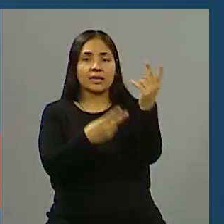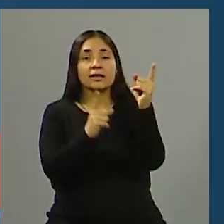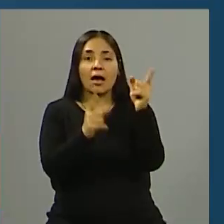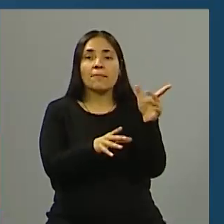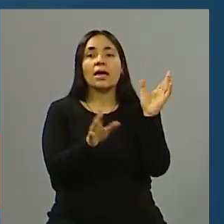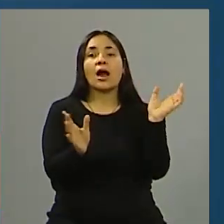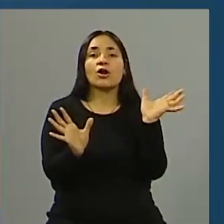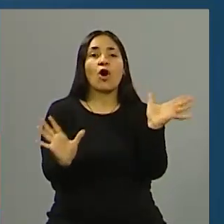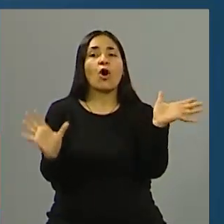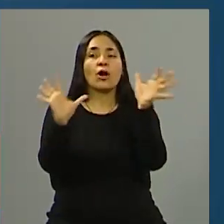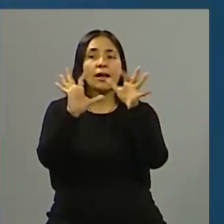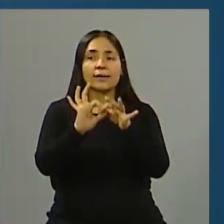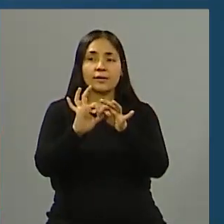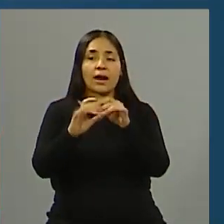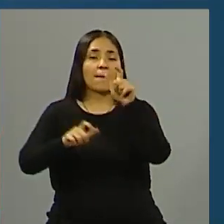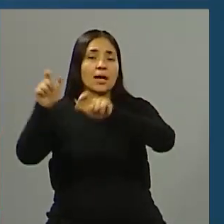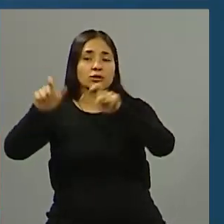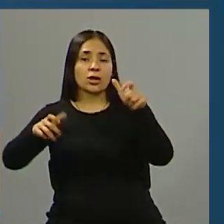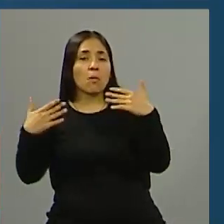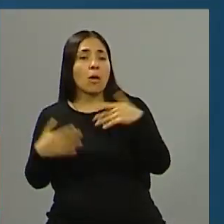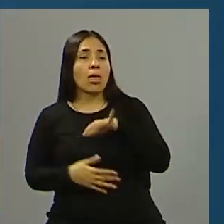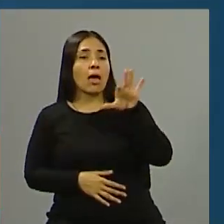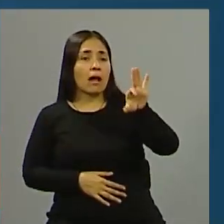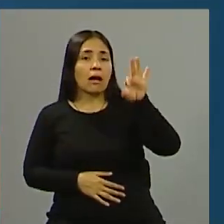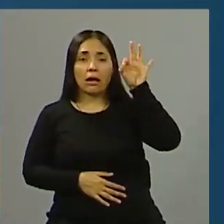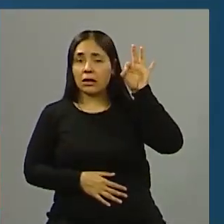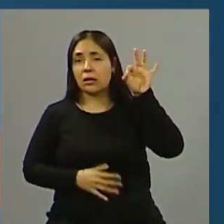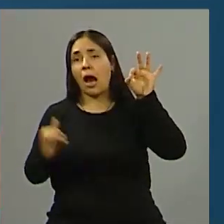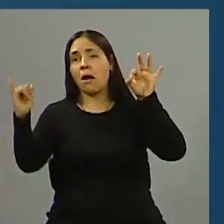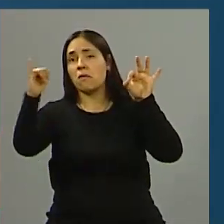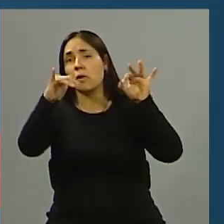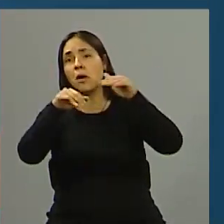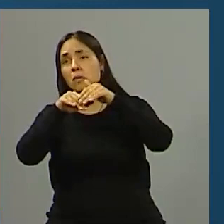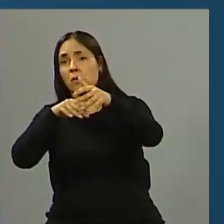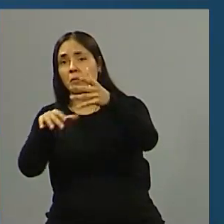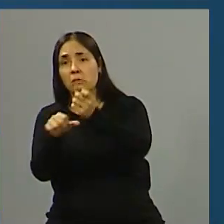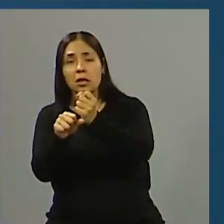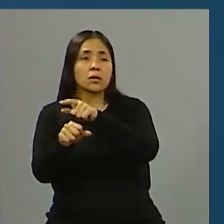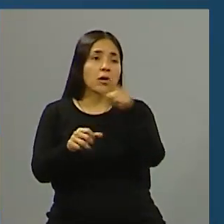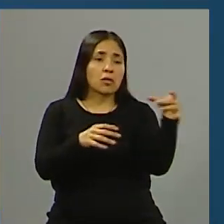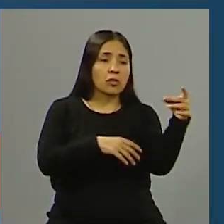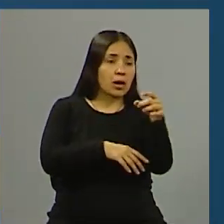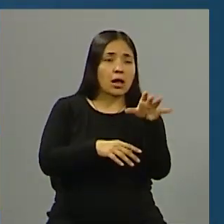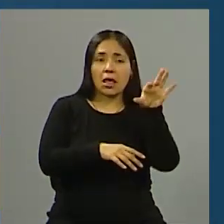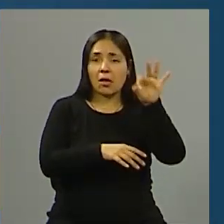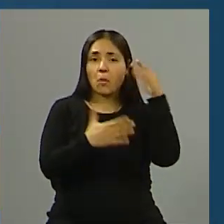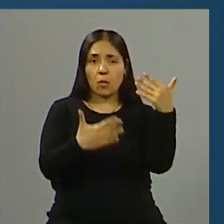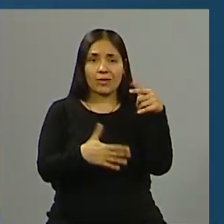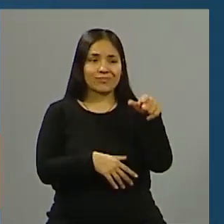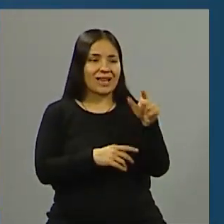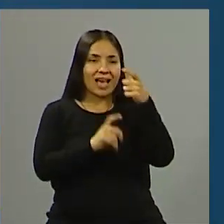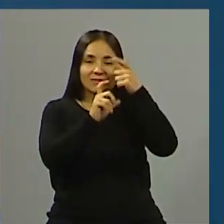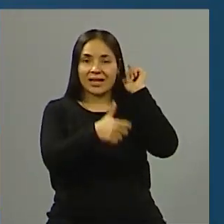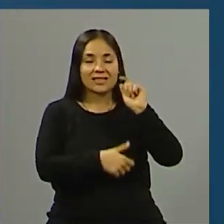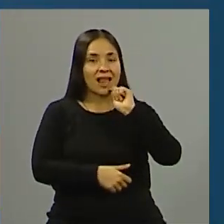conectividad, de transporte para la gente. Luciano, usted hacía referencia, bueno, es una linda experiencia diferente, con